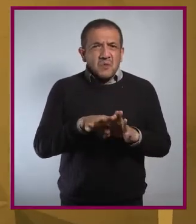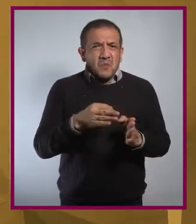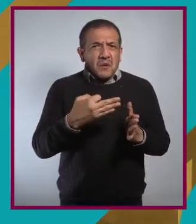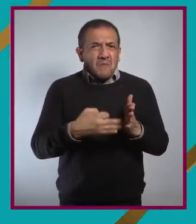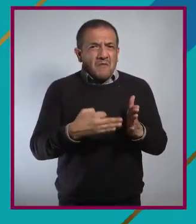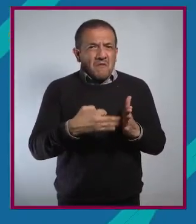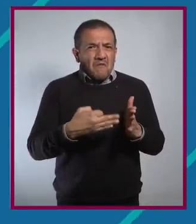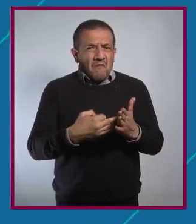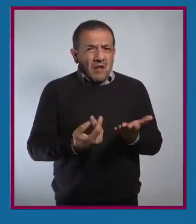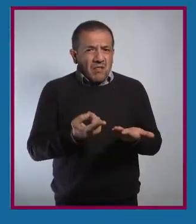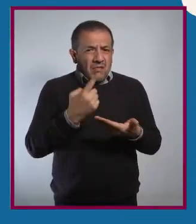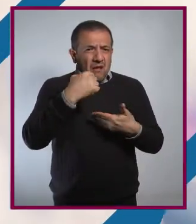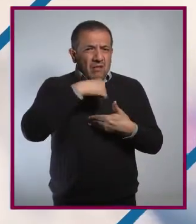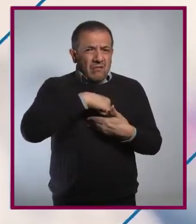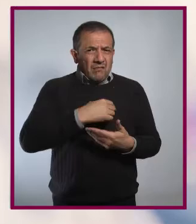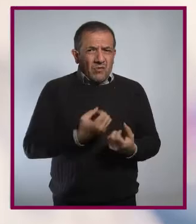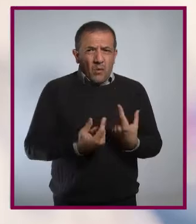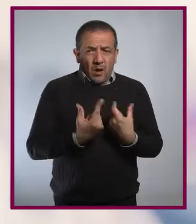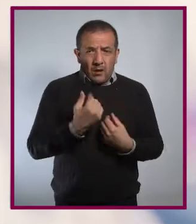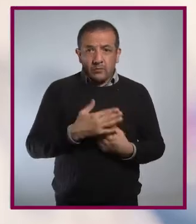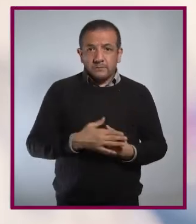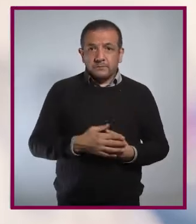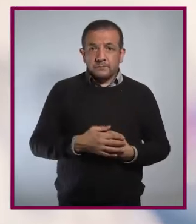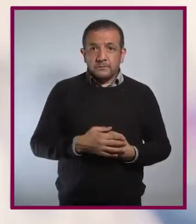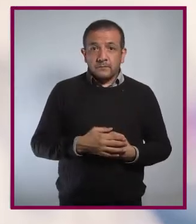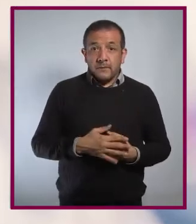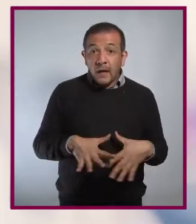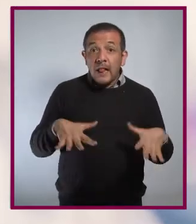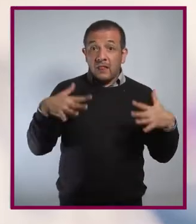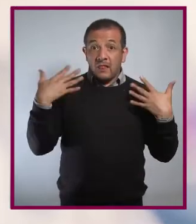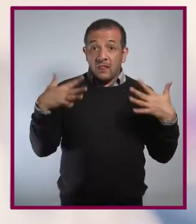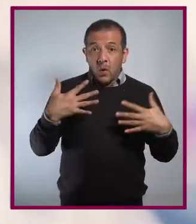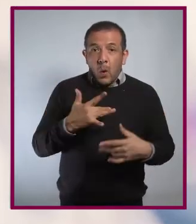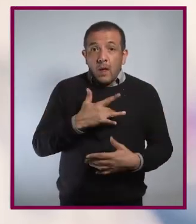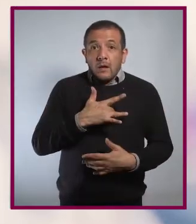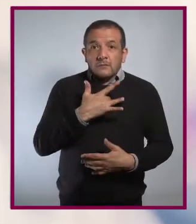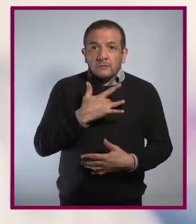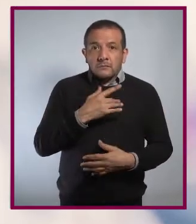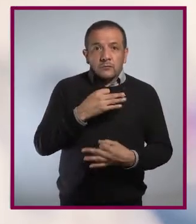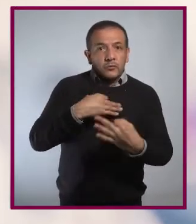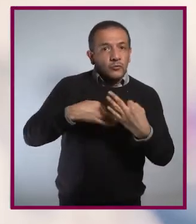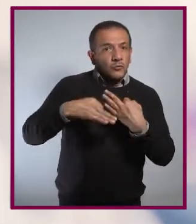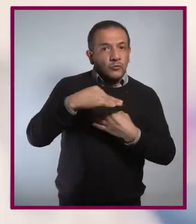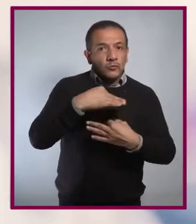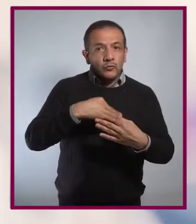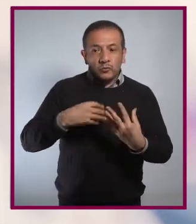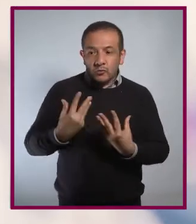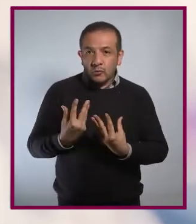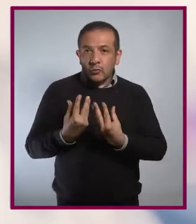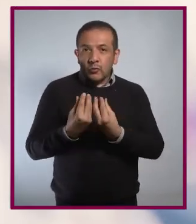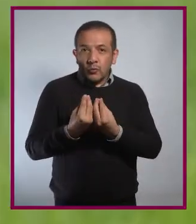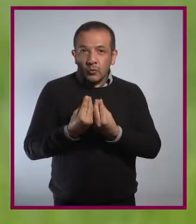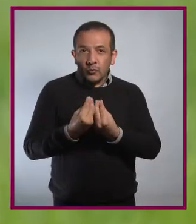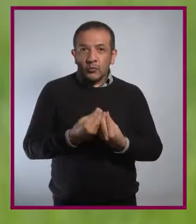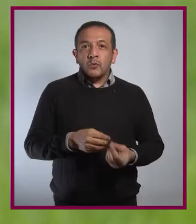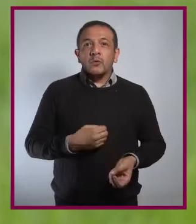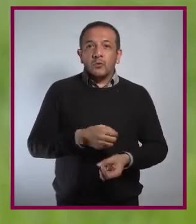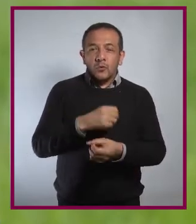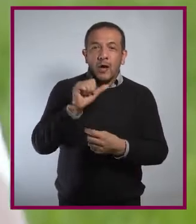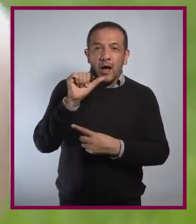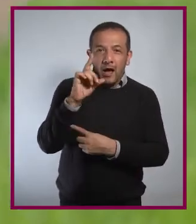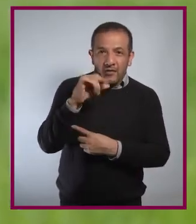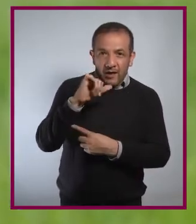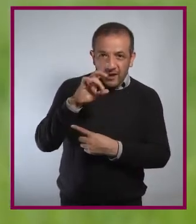algo me faltara, ¿no? El dolor es uno de esos síntomas que siempre necesita ir acompañado de adjetivos.